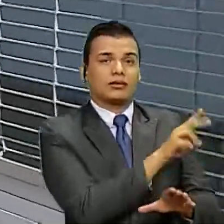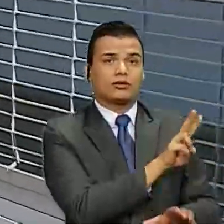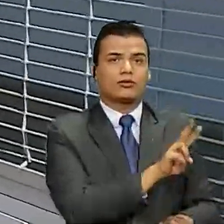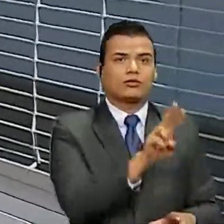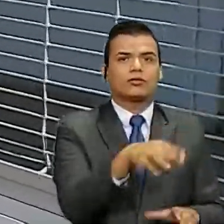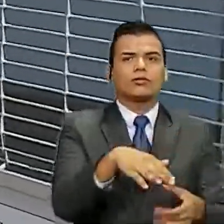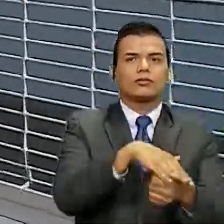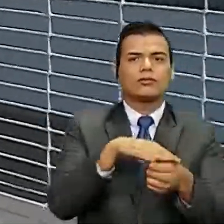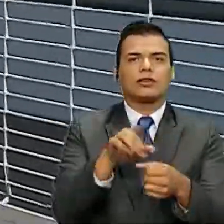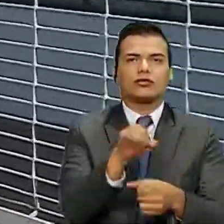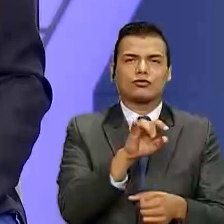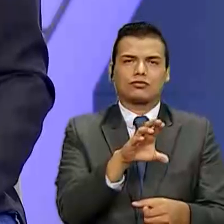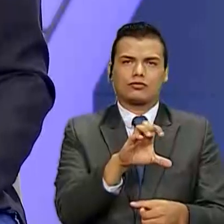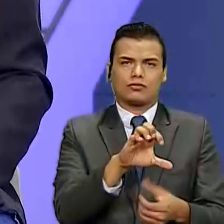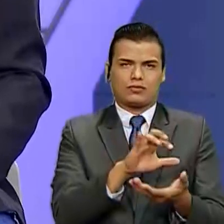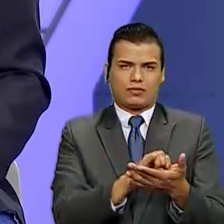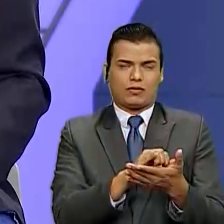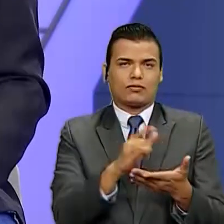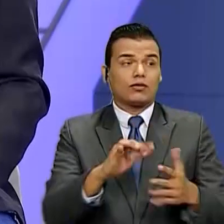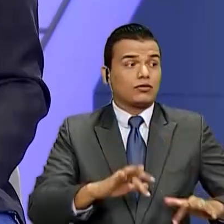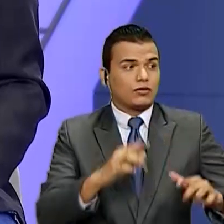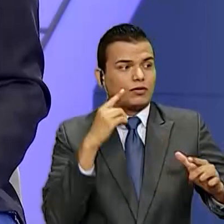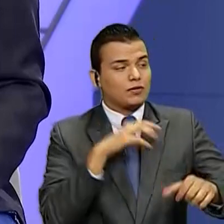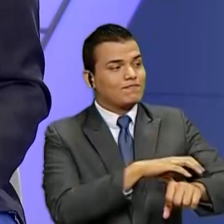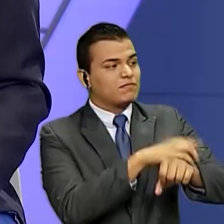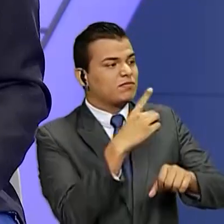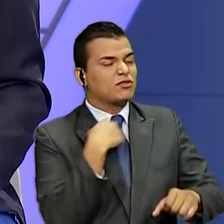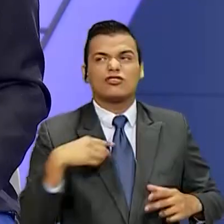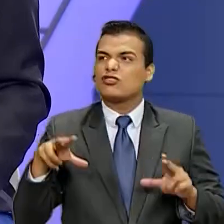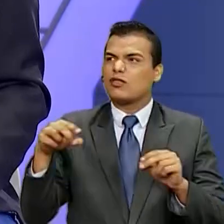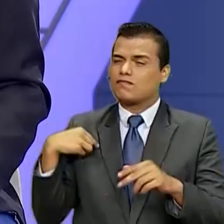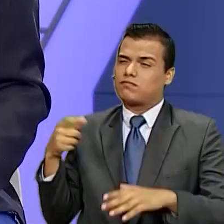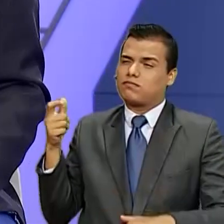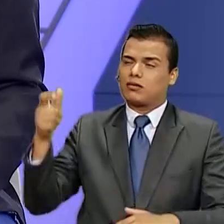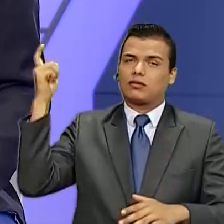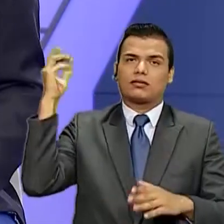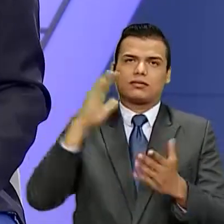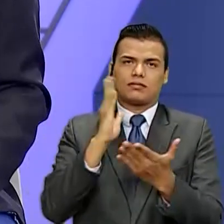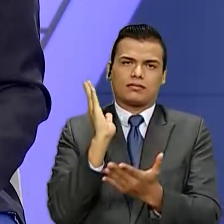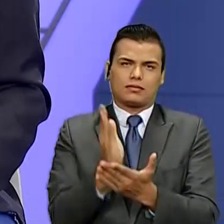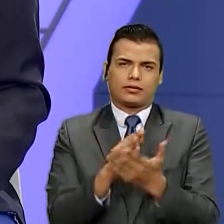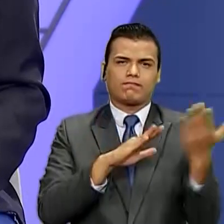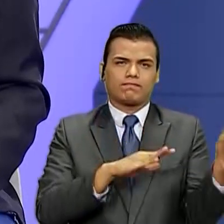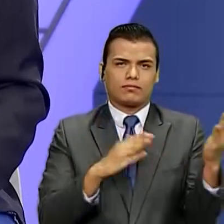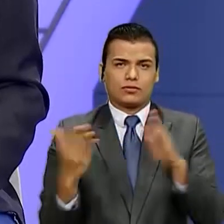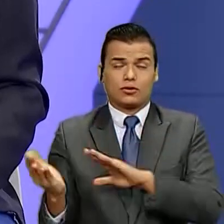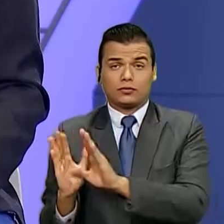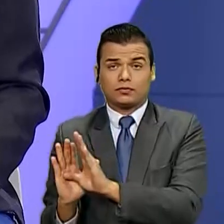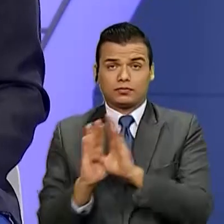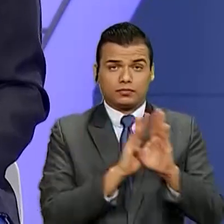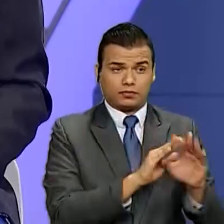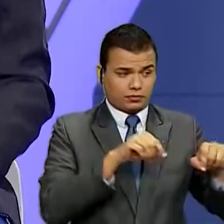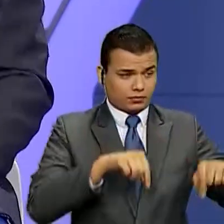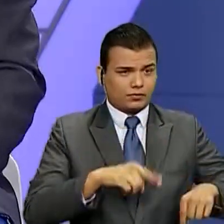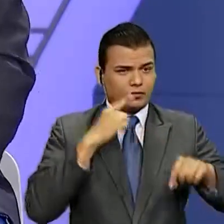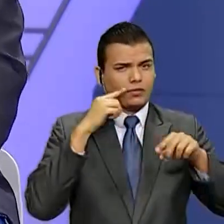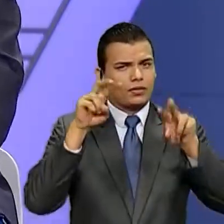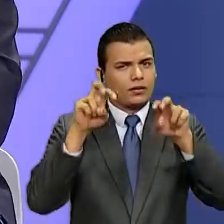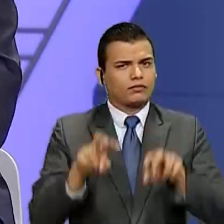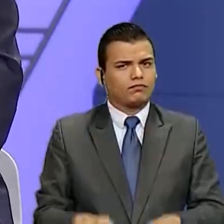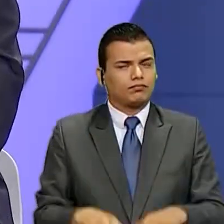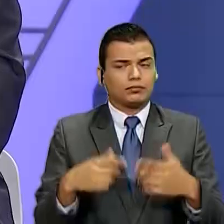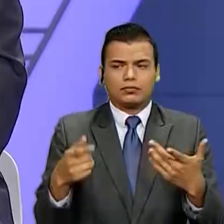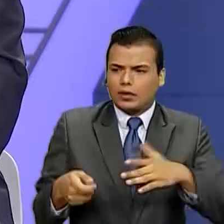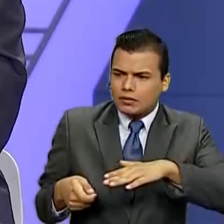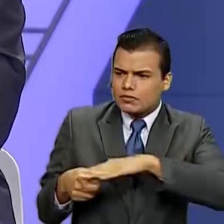de Cali. Y en Cali avanzan además las investigaciones por el doble asesinato en el sector de Los